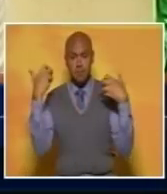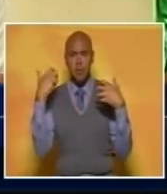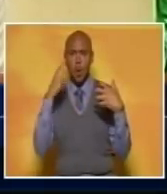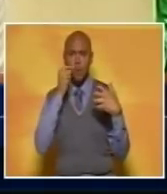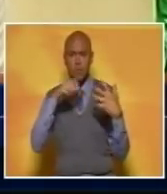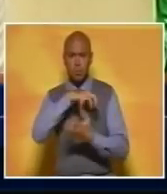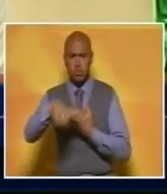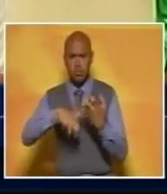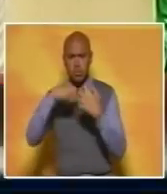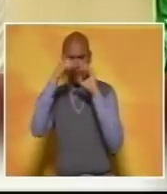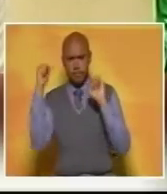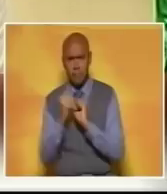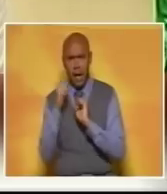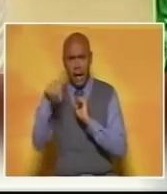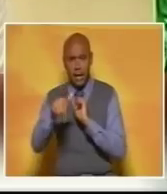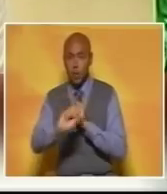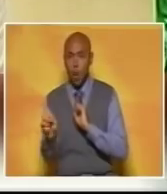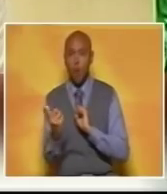estas fuerzas